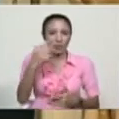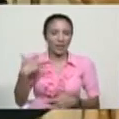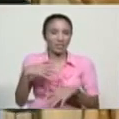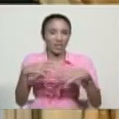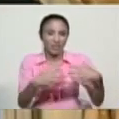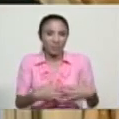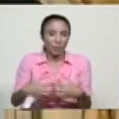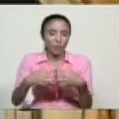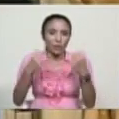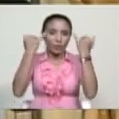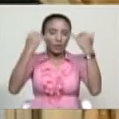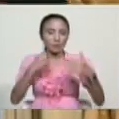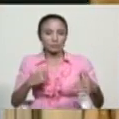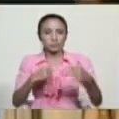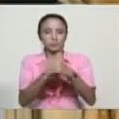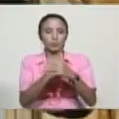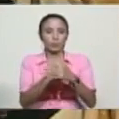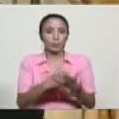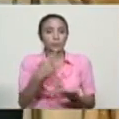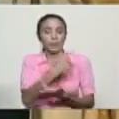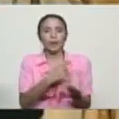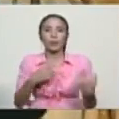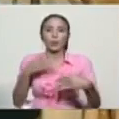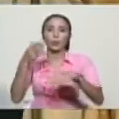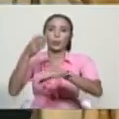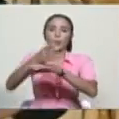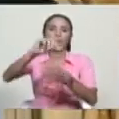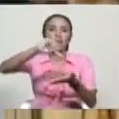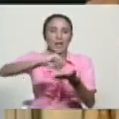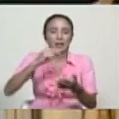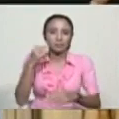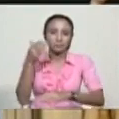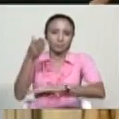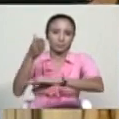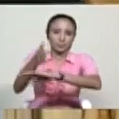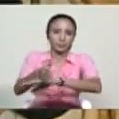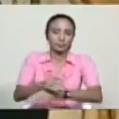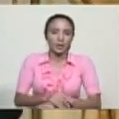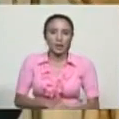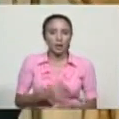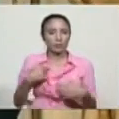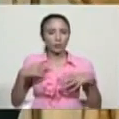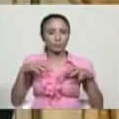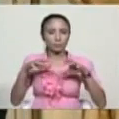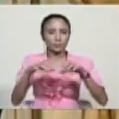Y luego se fueron a invadir Irak, a tomar, a clavar sus garras